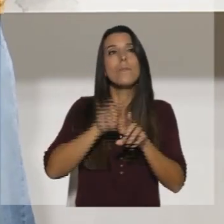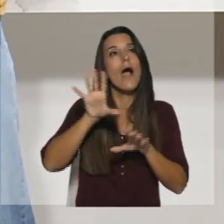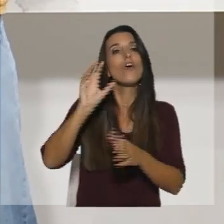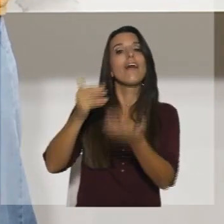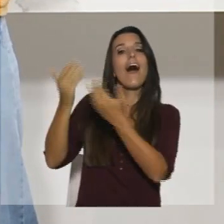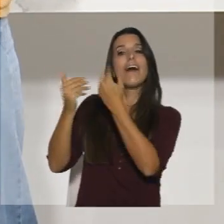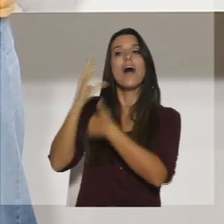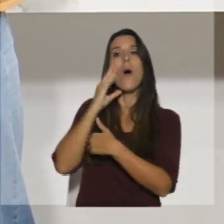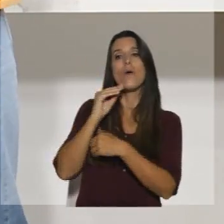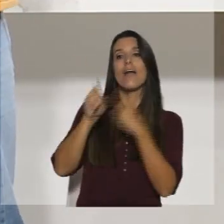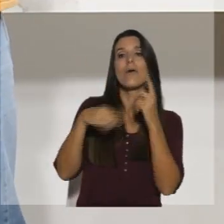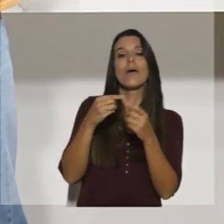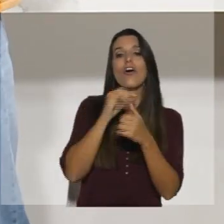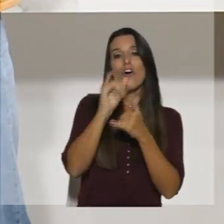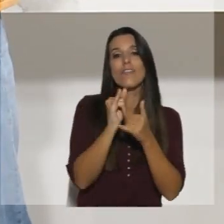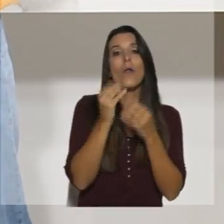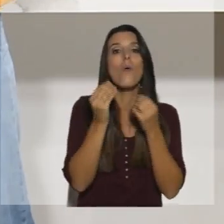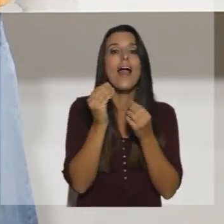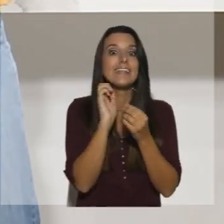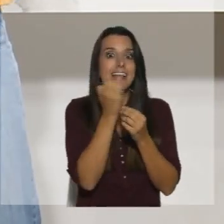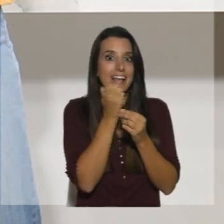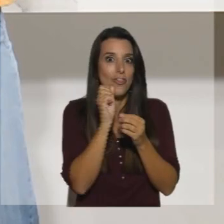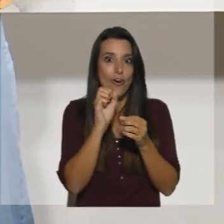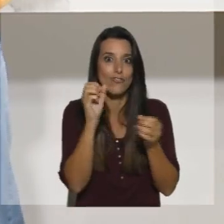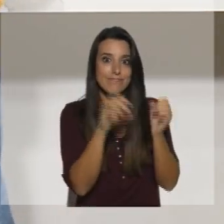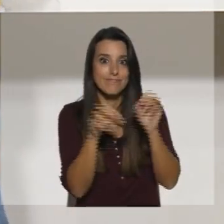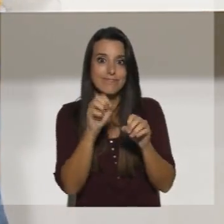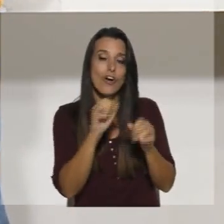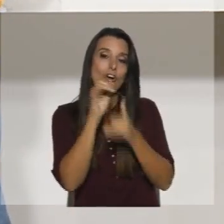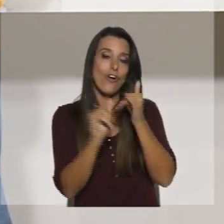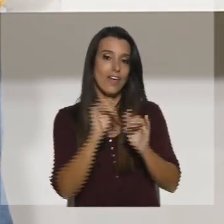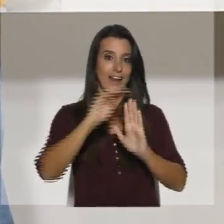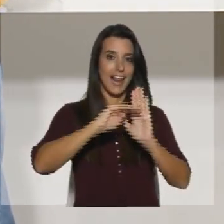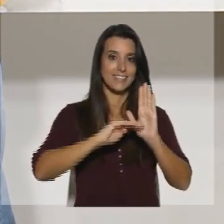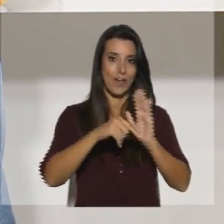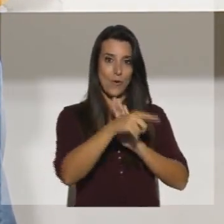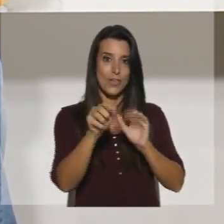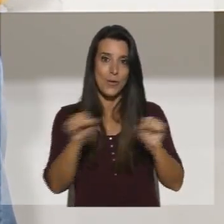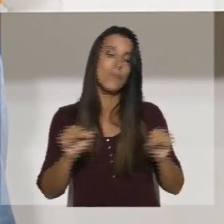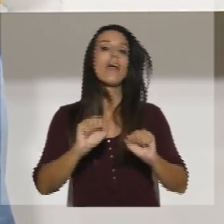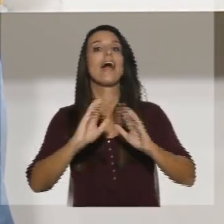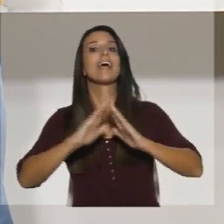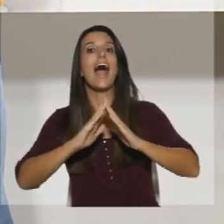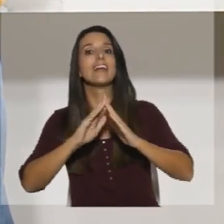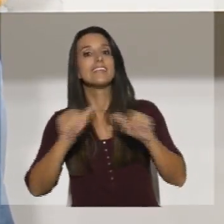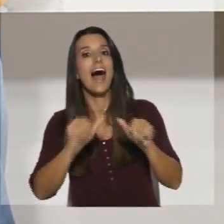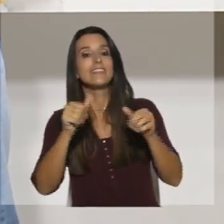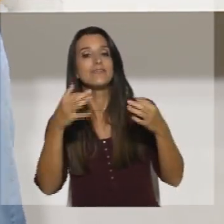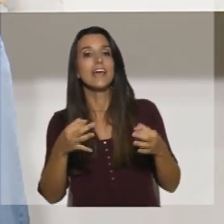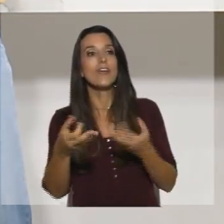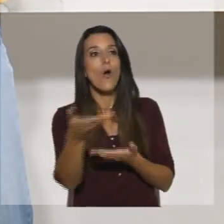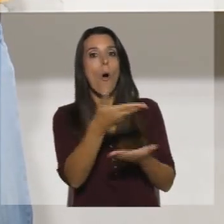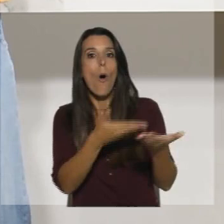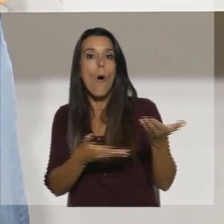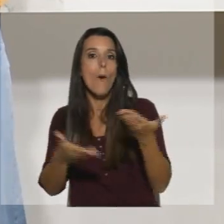vamos a encontrar el secretito de esta receta de hoy. Y les vamos a estar compartiendo y mostrando este paso a paso para que ustedes lo puedan hacer en su casa y que podamos compartir